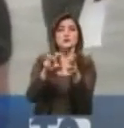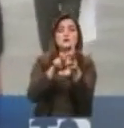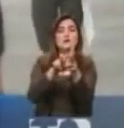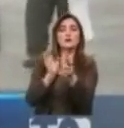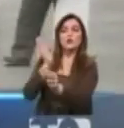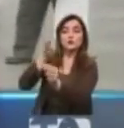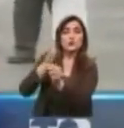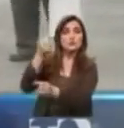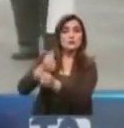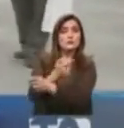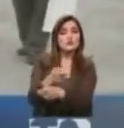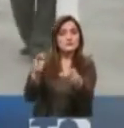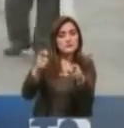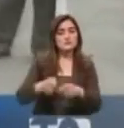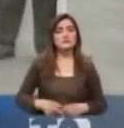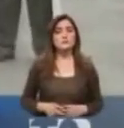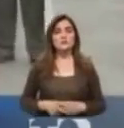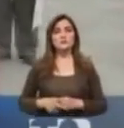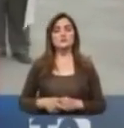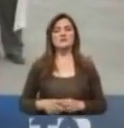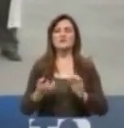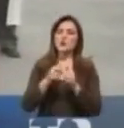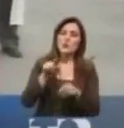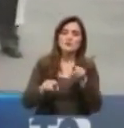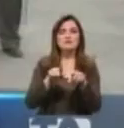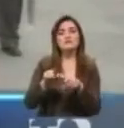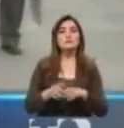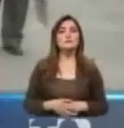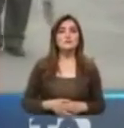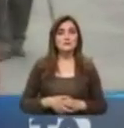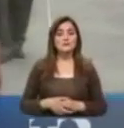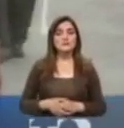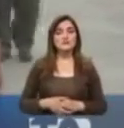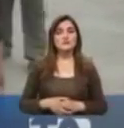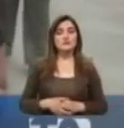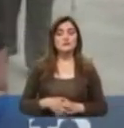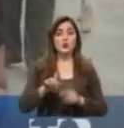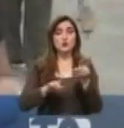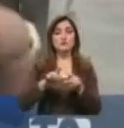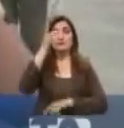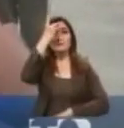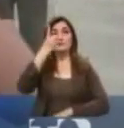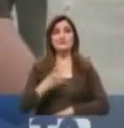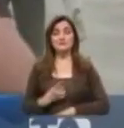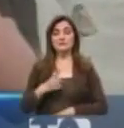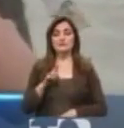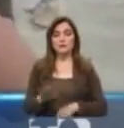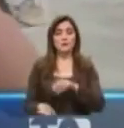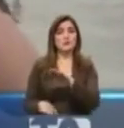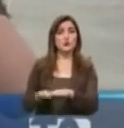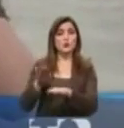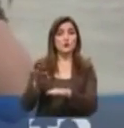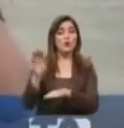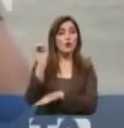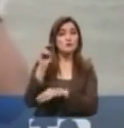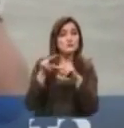llevarlos hasta sus diferentes destinos con algunos contratiempos pero también algunos decidieron caminar e incluso también tomar